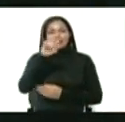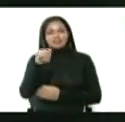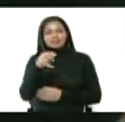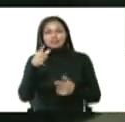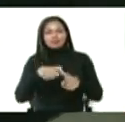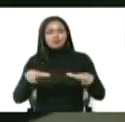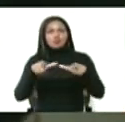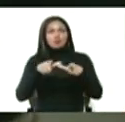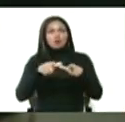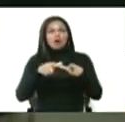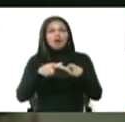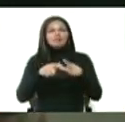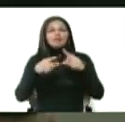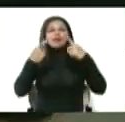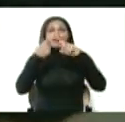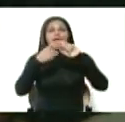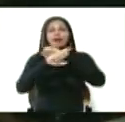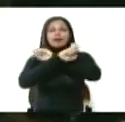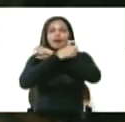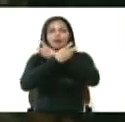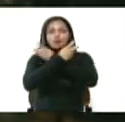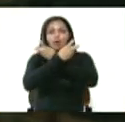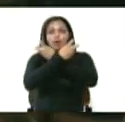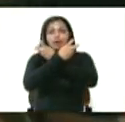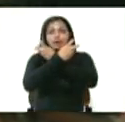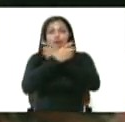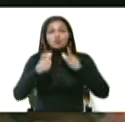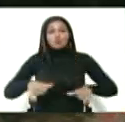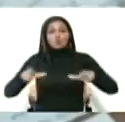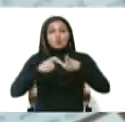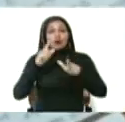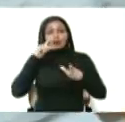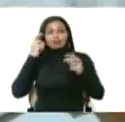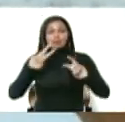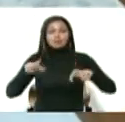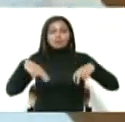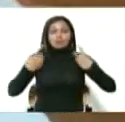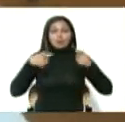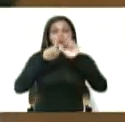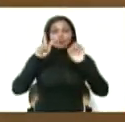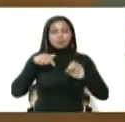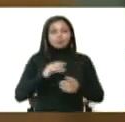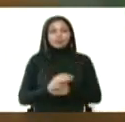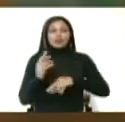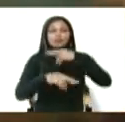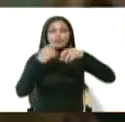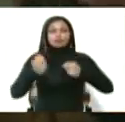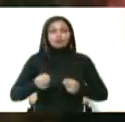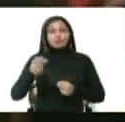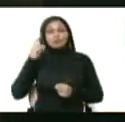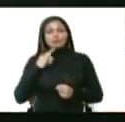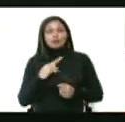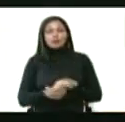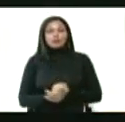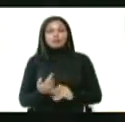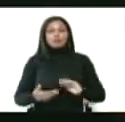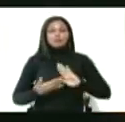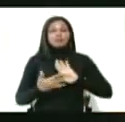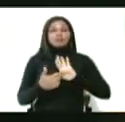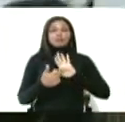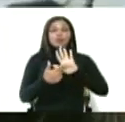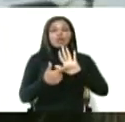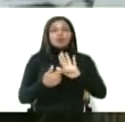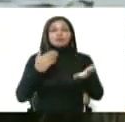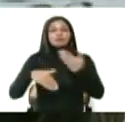en la sala de rayos X, que ha sido uno de los espacios rehabilitados por la Revolución Bolivariana para brindar servicios a